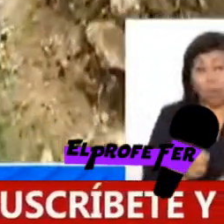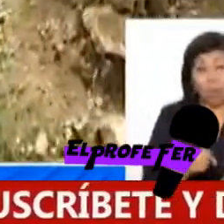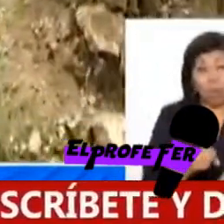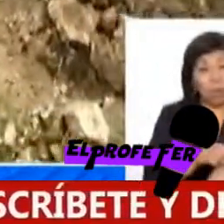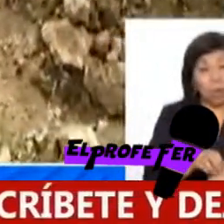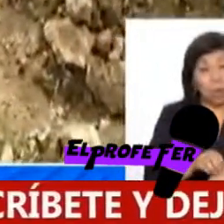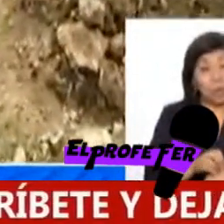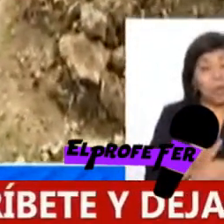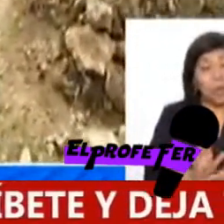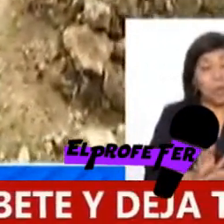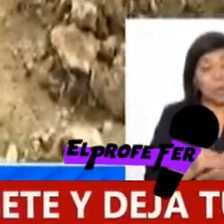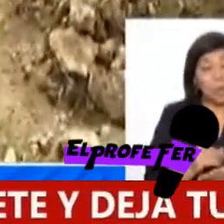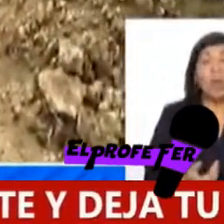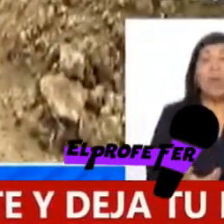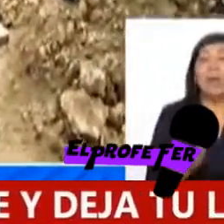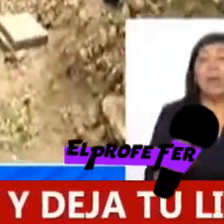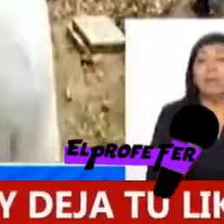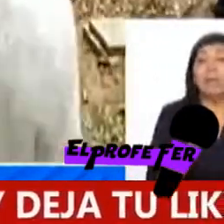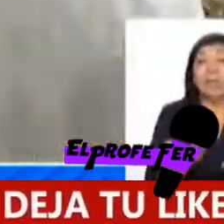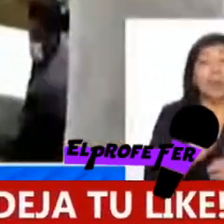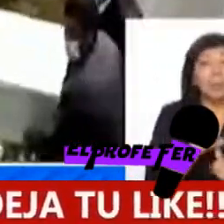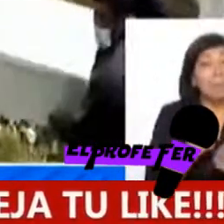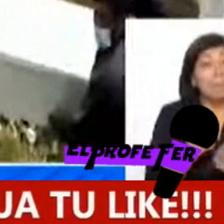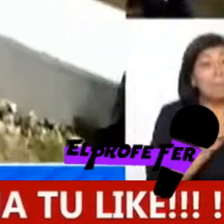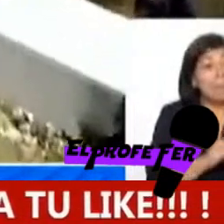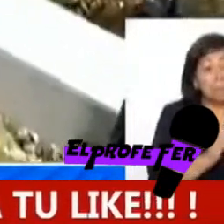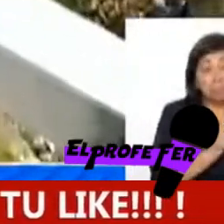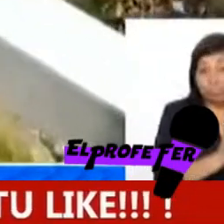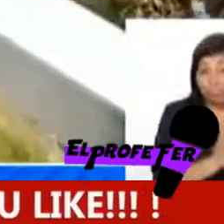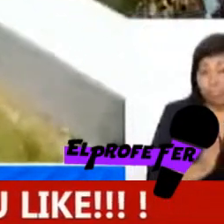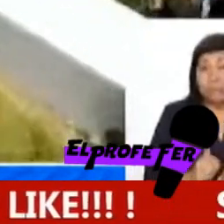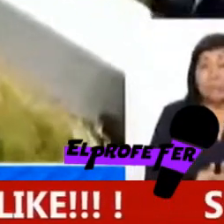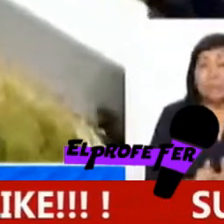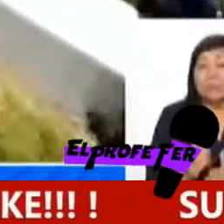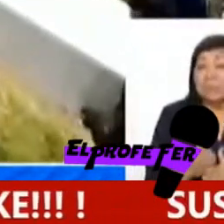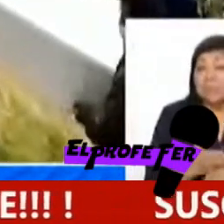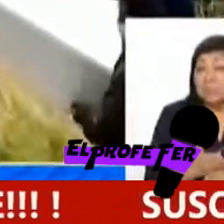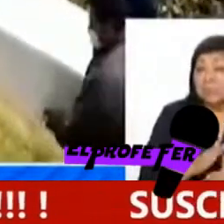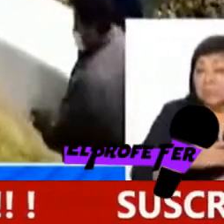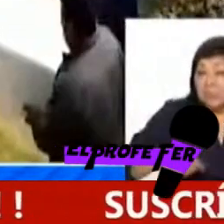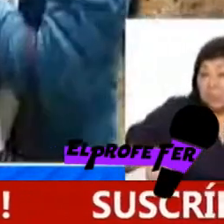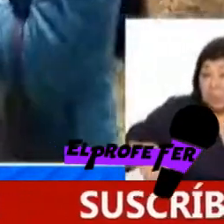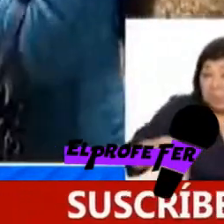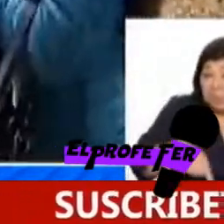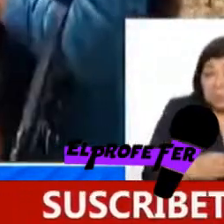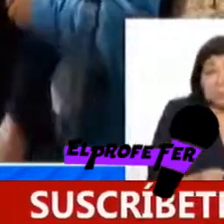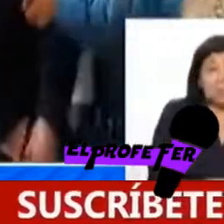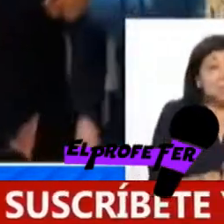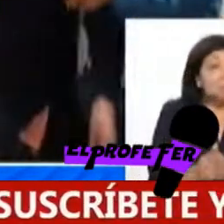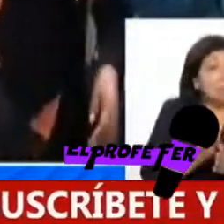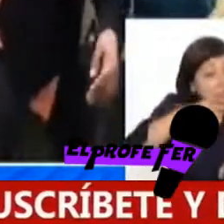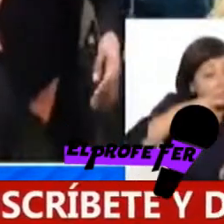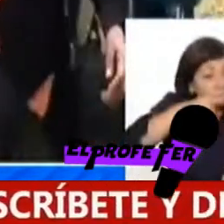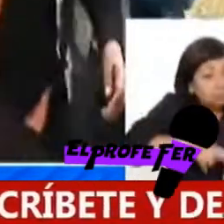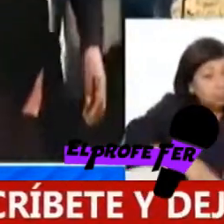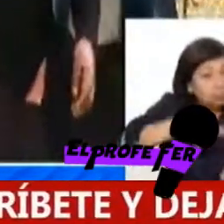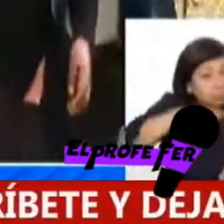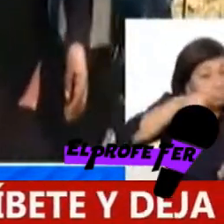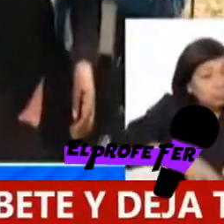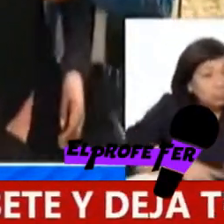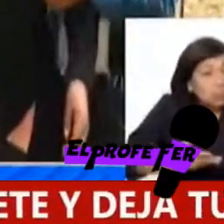Consejo Nacional de Educación acerca de unos ejes estratégicos que compartieron con nosotros y que nos pidieron revisar para